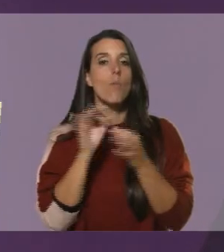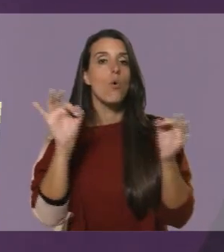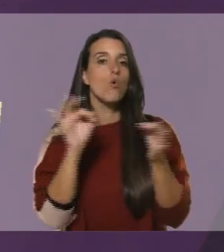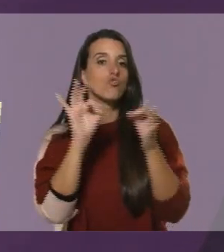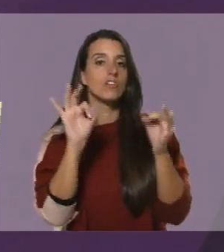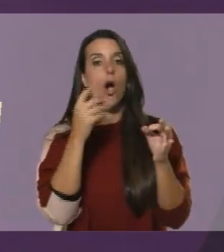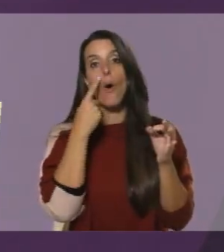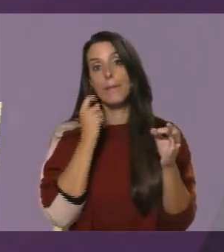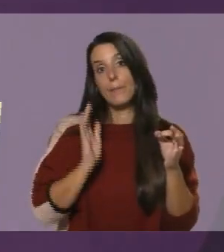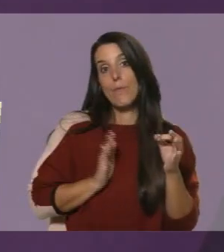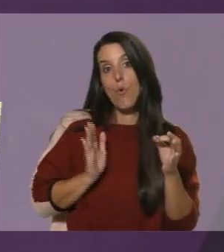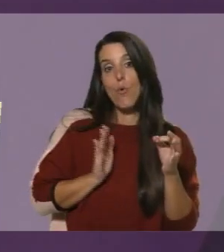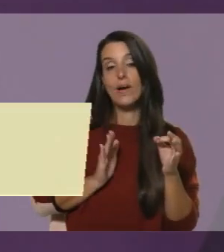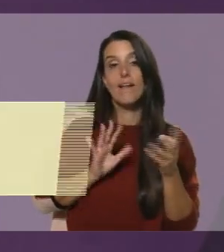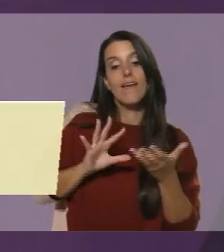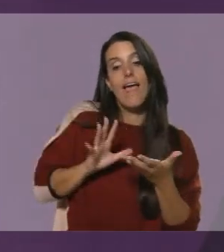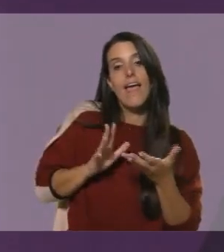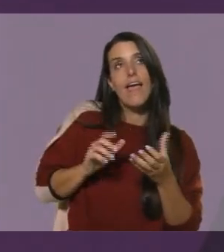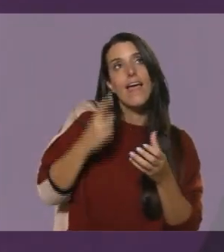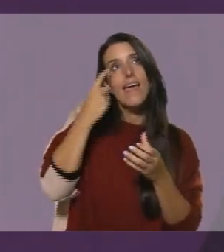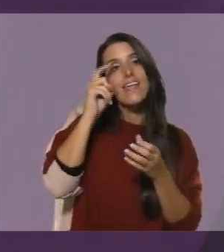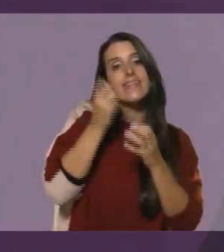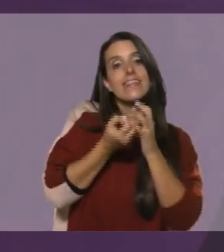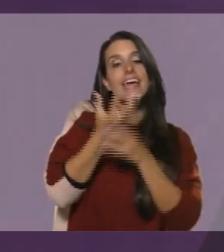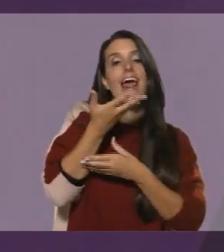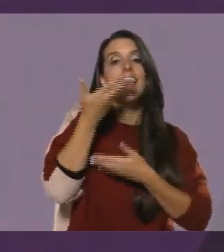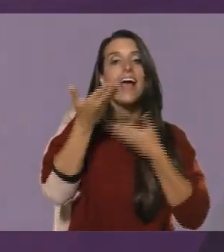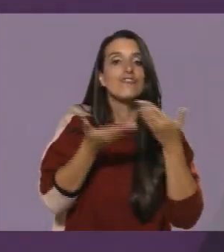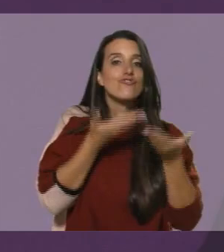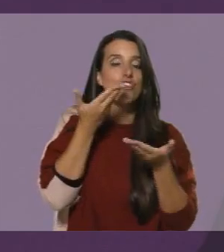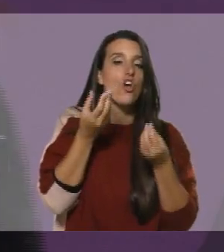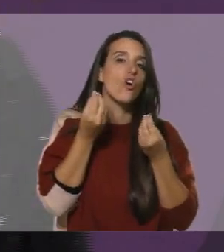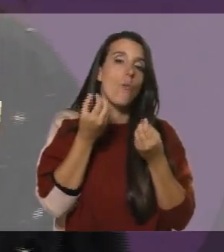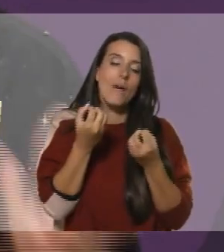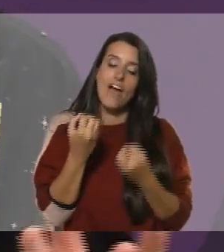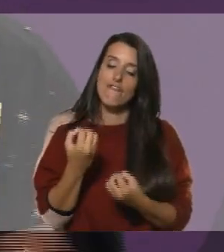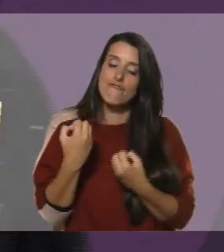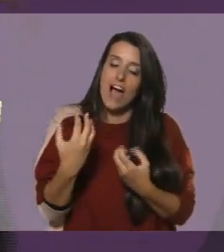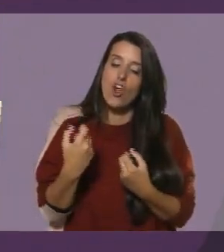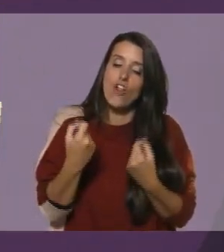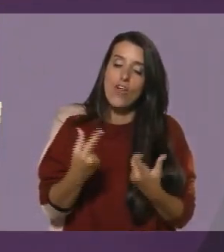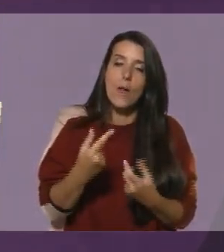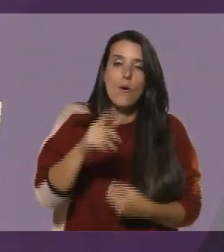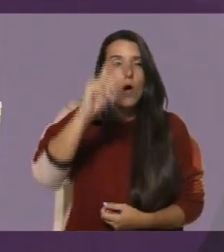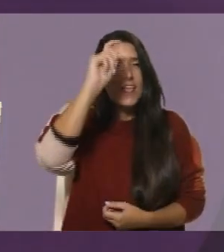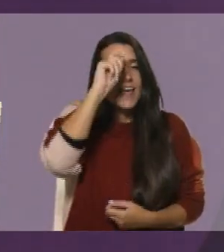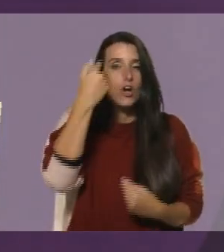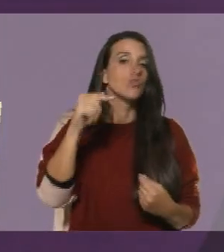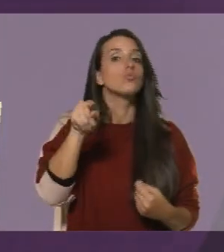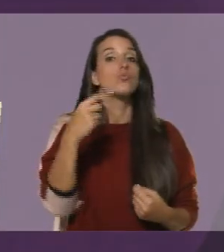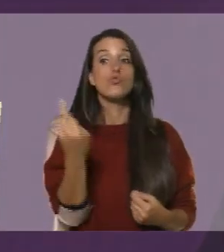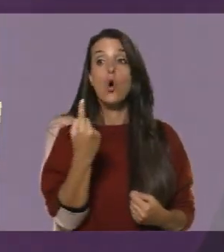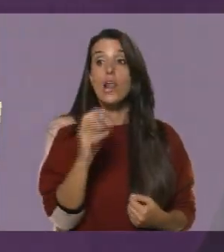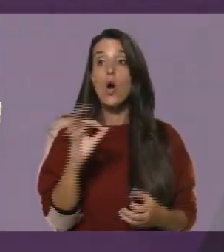músicos que hacen canciones y es un poco para revalorizar eso. Hay tango. ¿Vos te presentás solista o